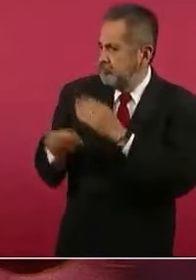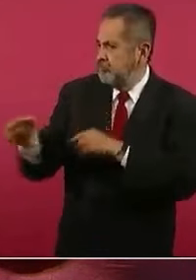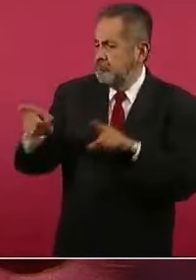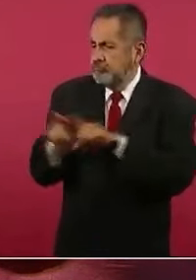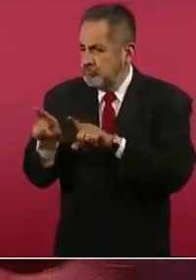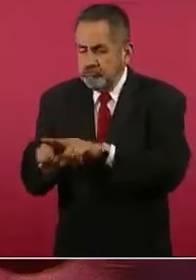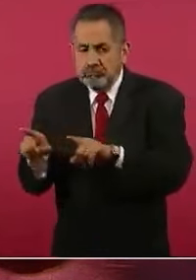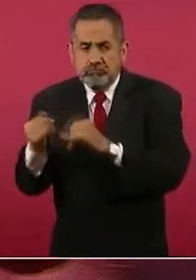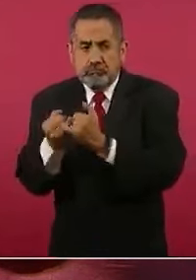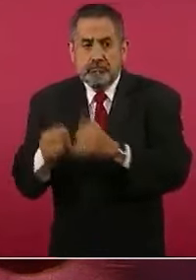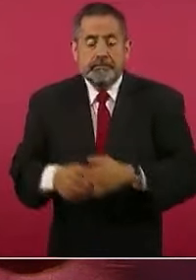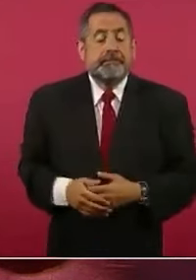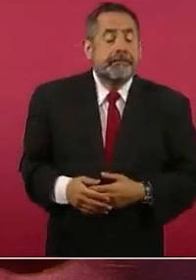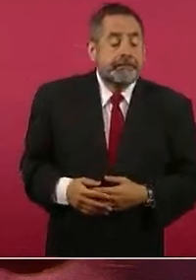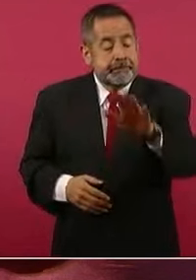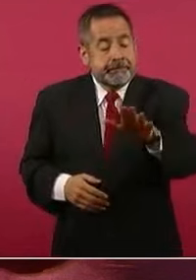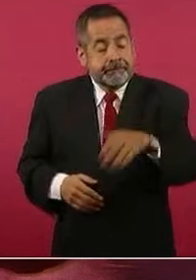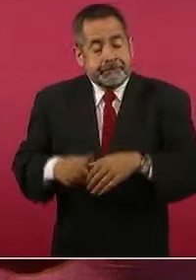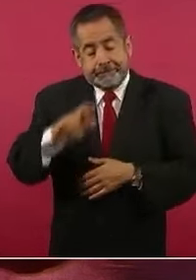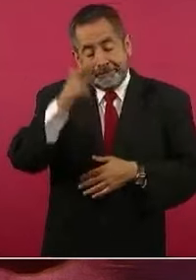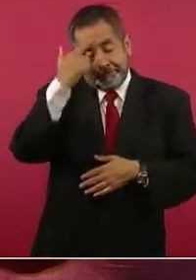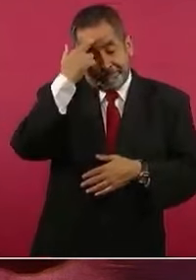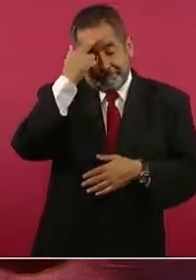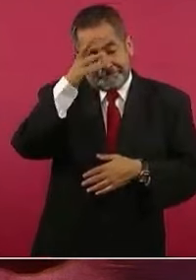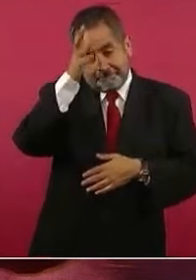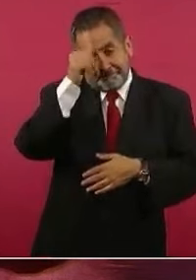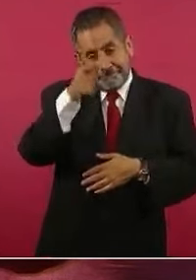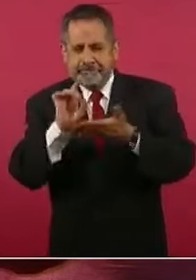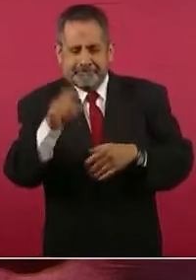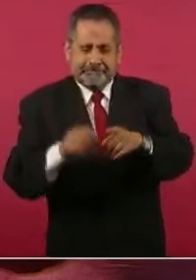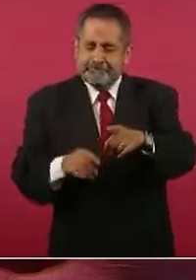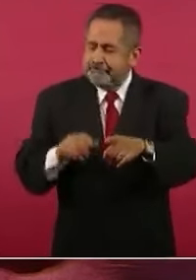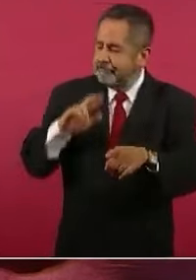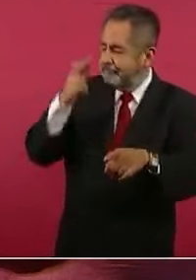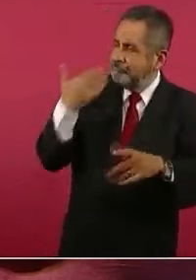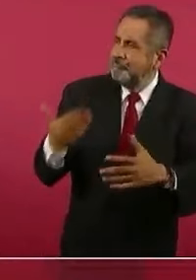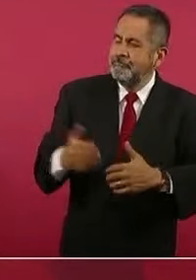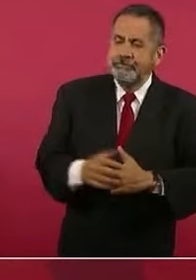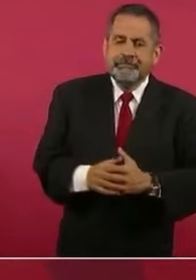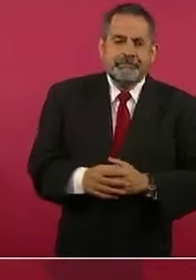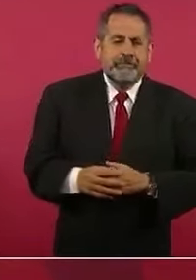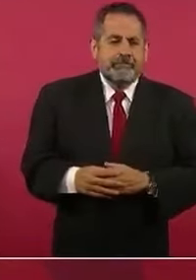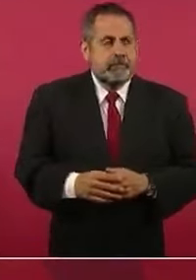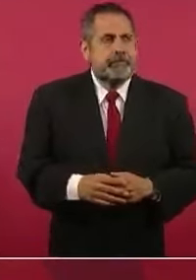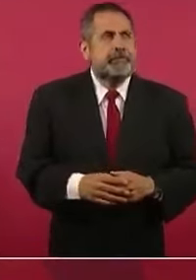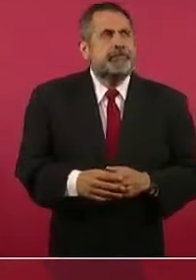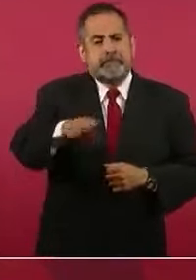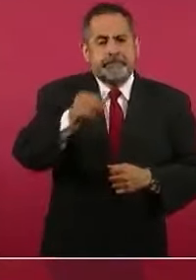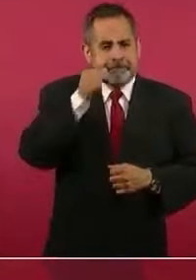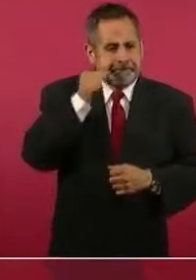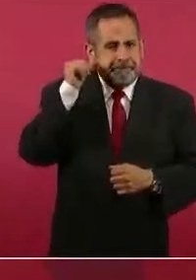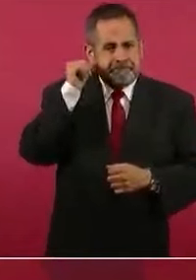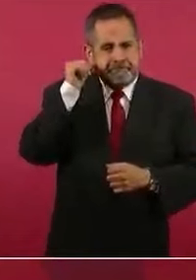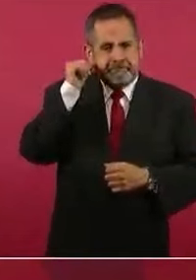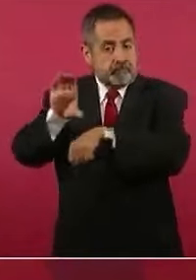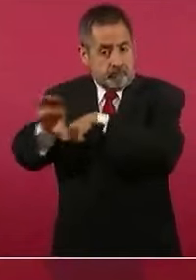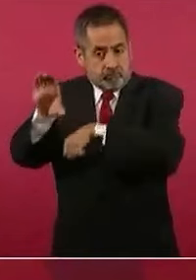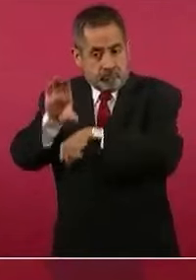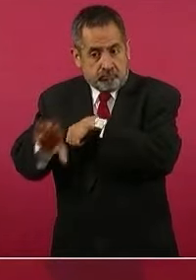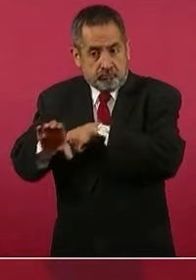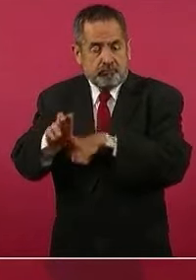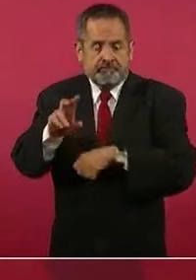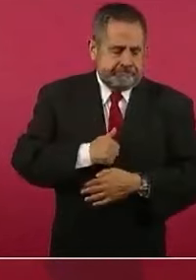Sí, no me acordaba yo de eso. Le mando la foto después. Sí, sí. Ayer sucedieron hechos en Colombia